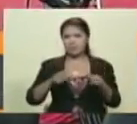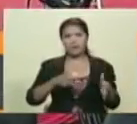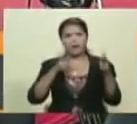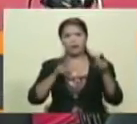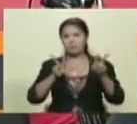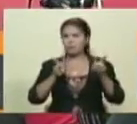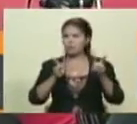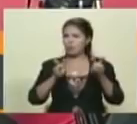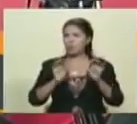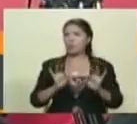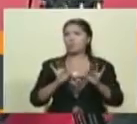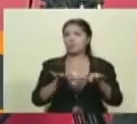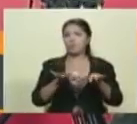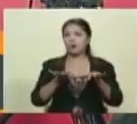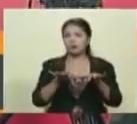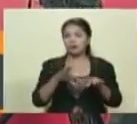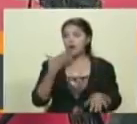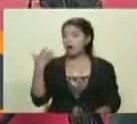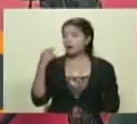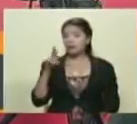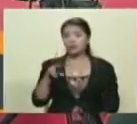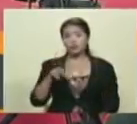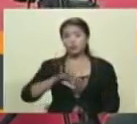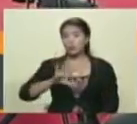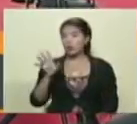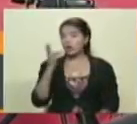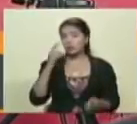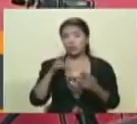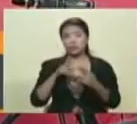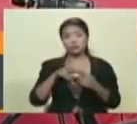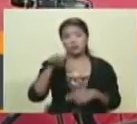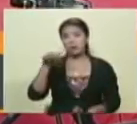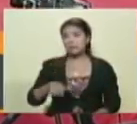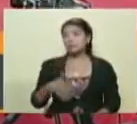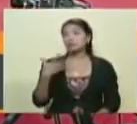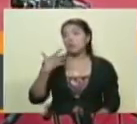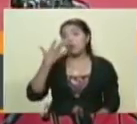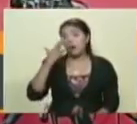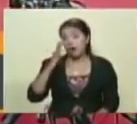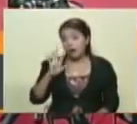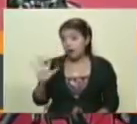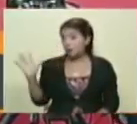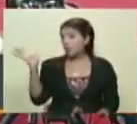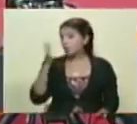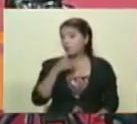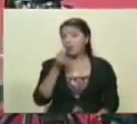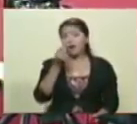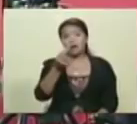modernos que nunca se conocieron aquí. Y creo que no tiene ningún